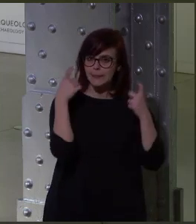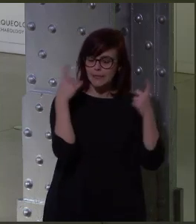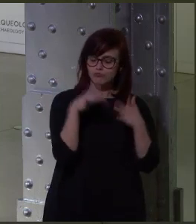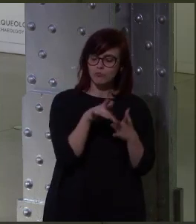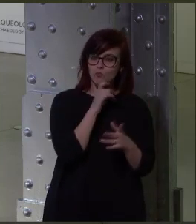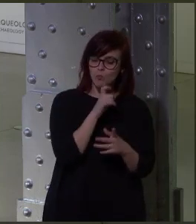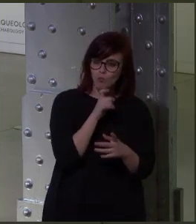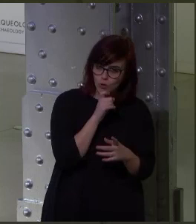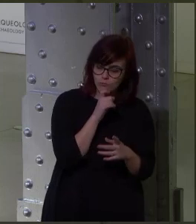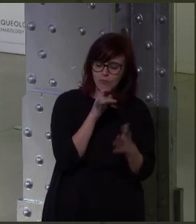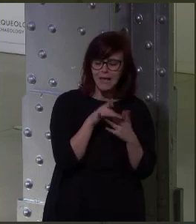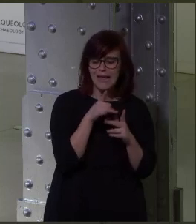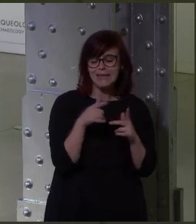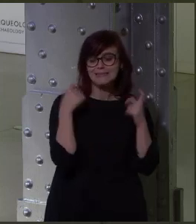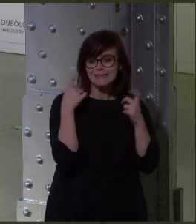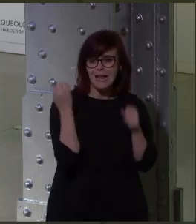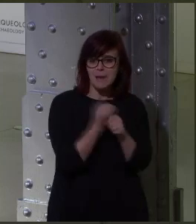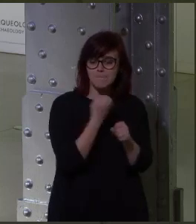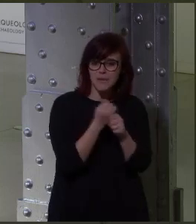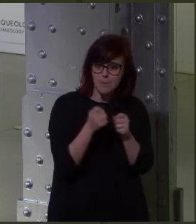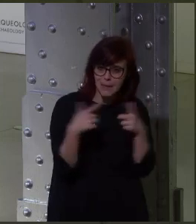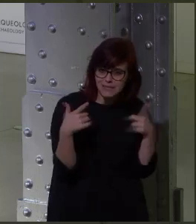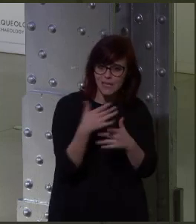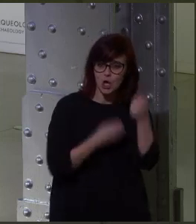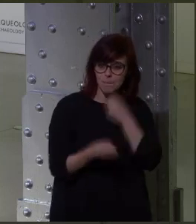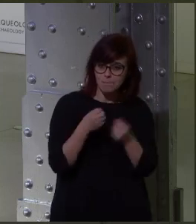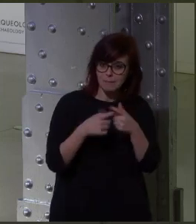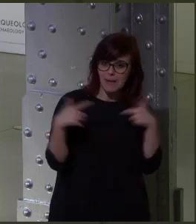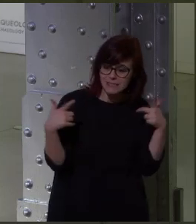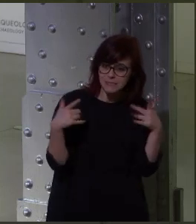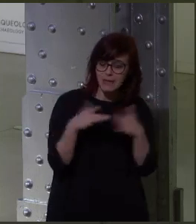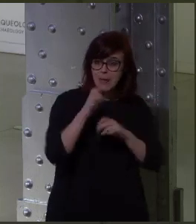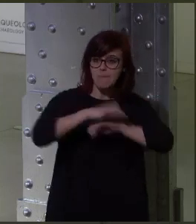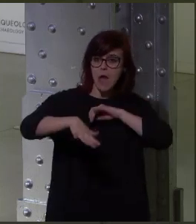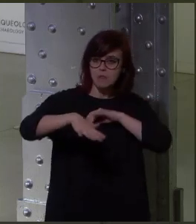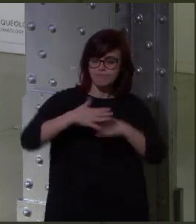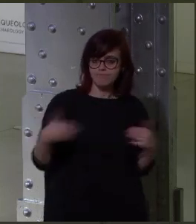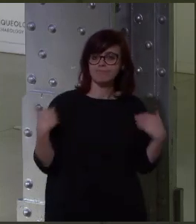hacer que más empleo, más economía dependa del mar.